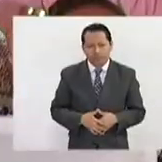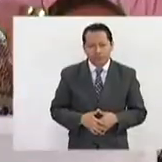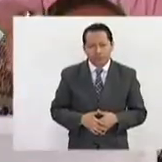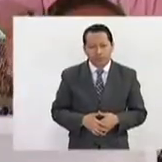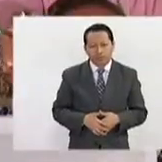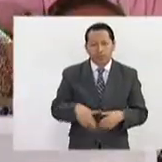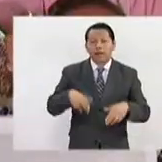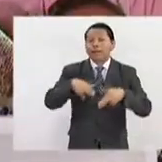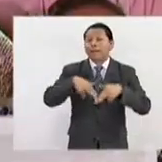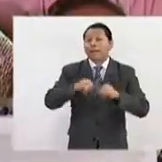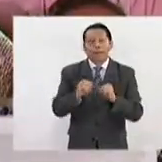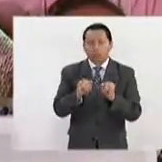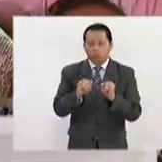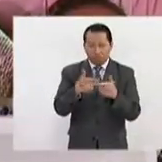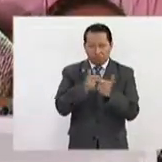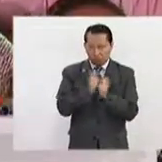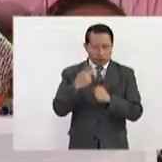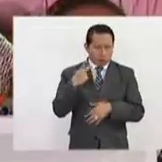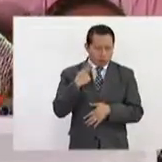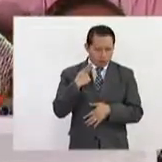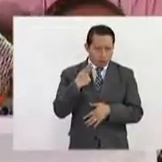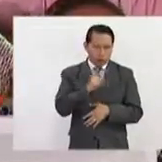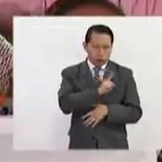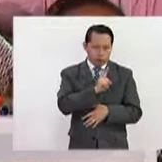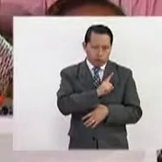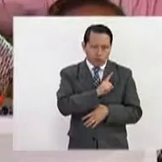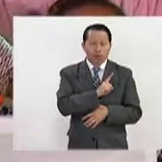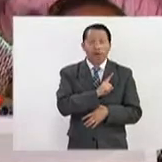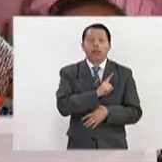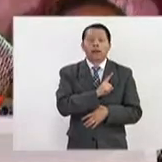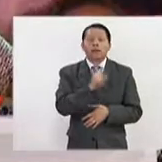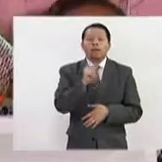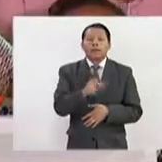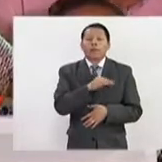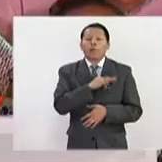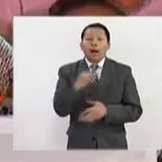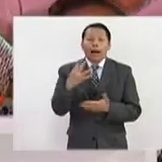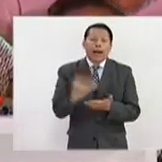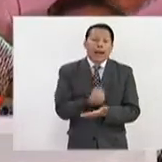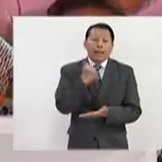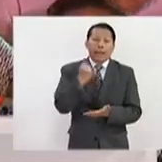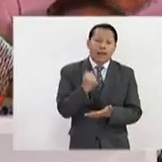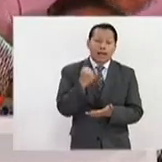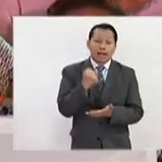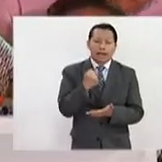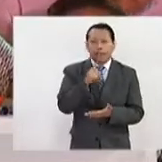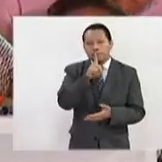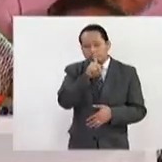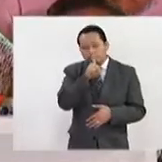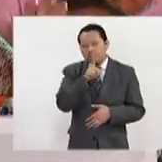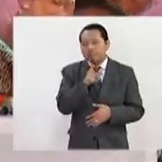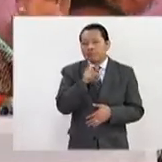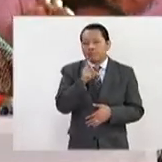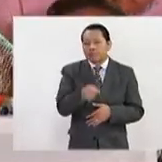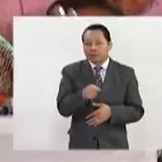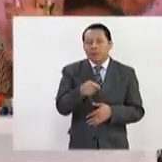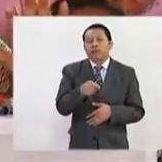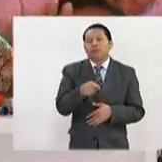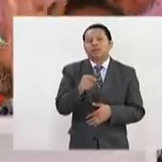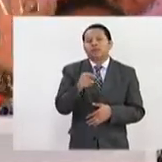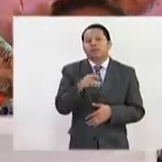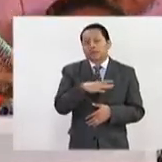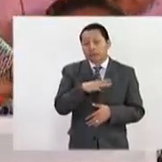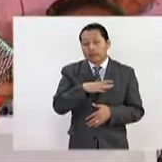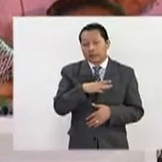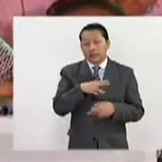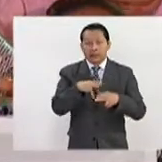Ningún partido por sí solo no solo va a poder ganar la presidencia de la República, sino que ningún